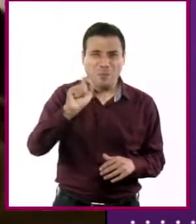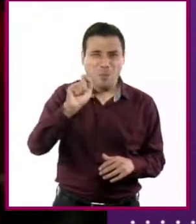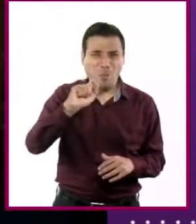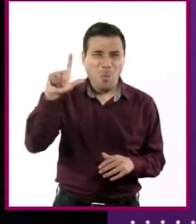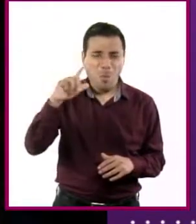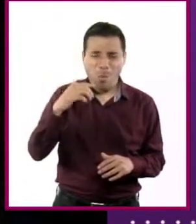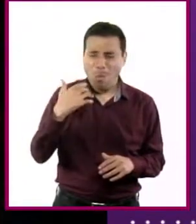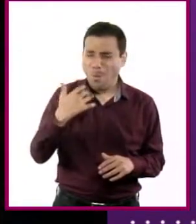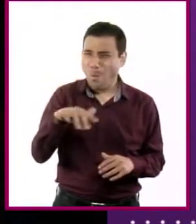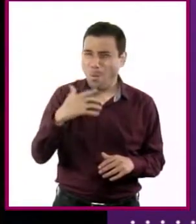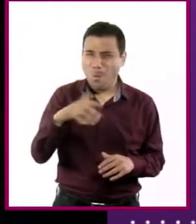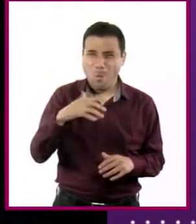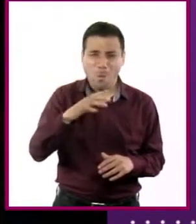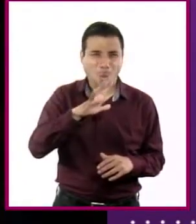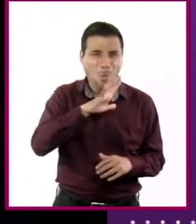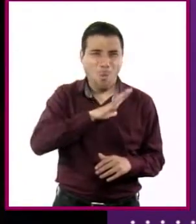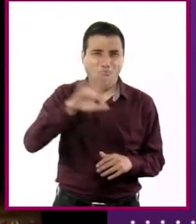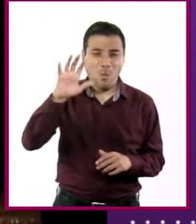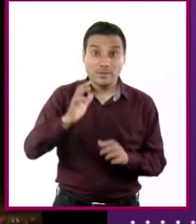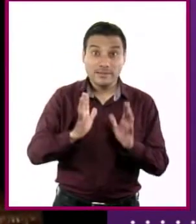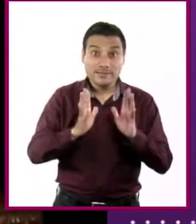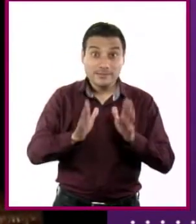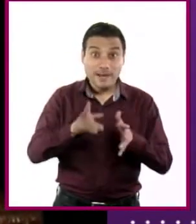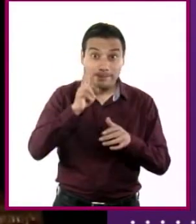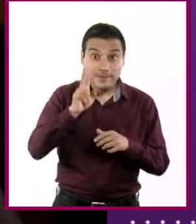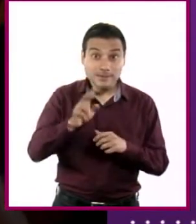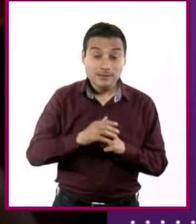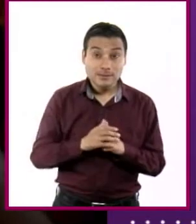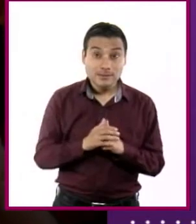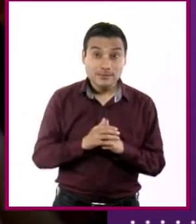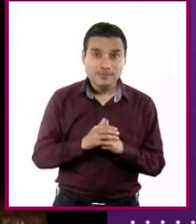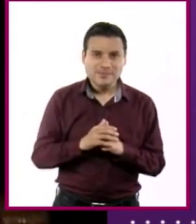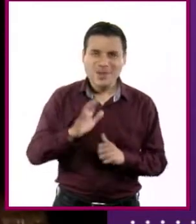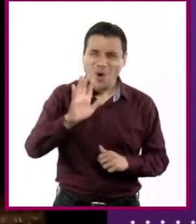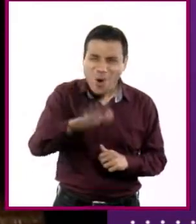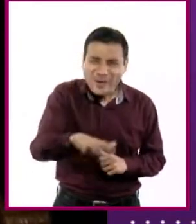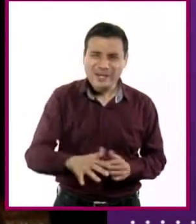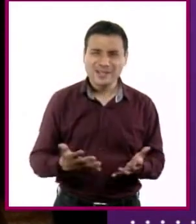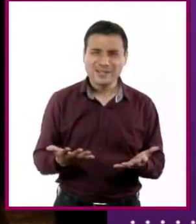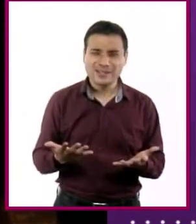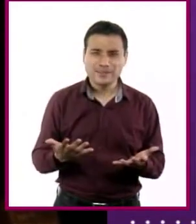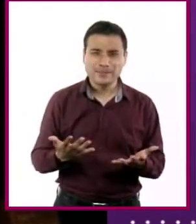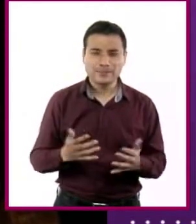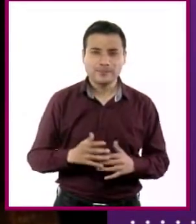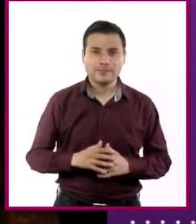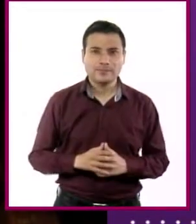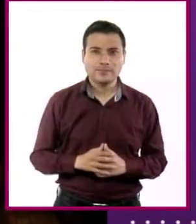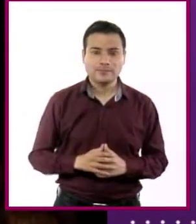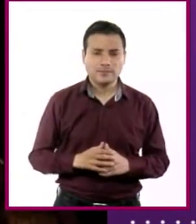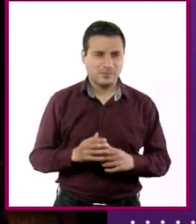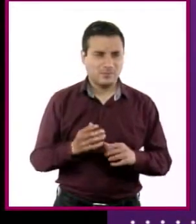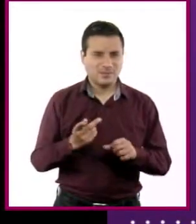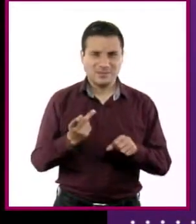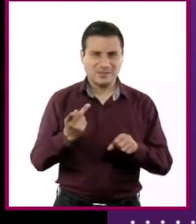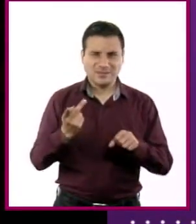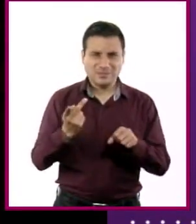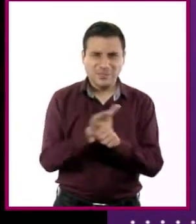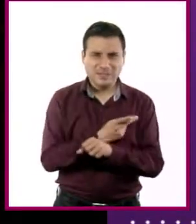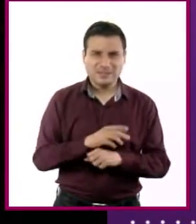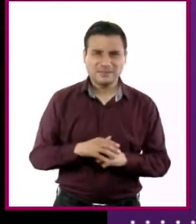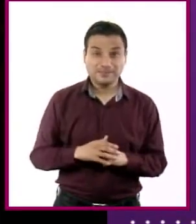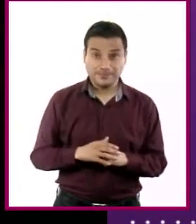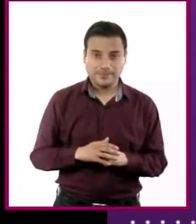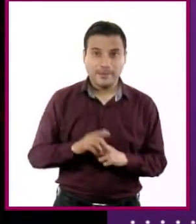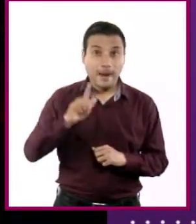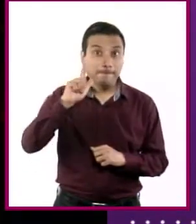increíble. ¿Escuchaste eso, Vladimir? ¡Vladi! ¿Qué pasa, mi amor? Miss